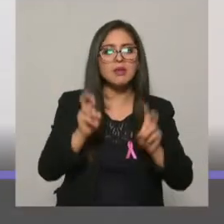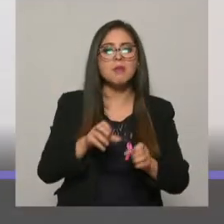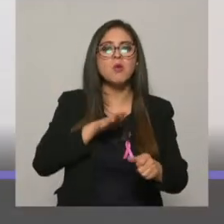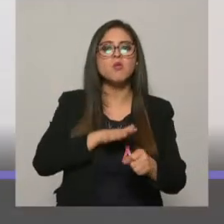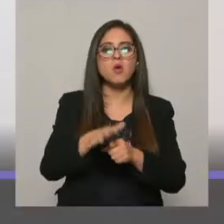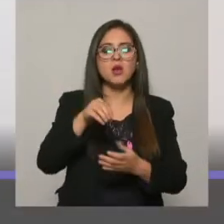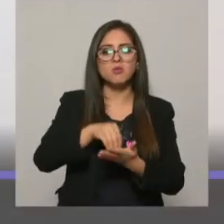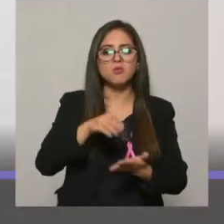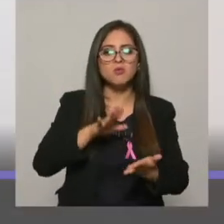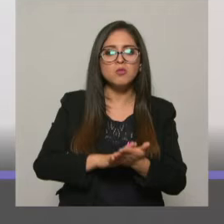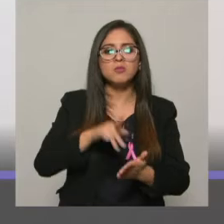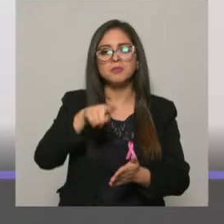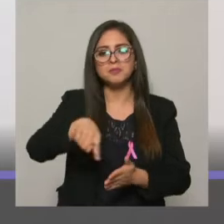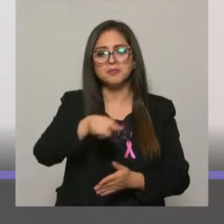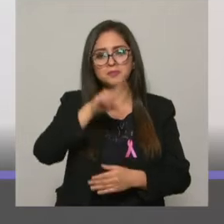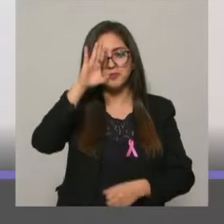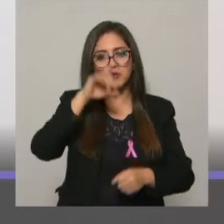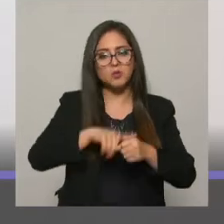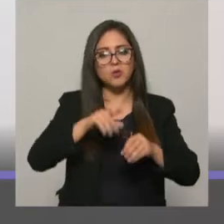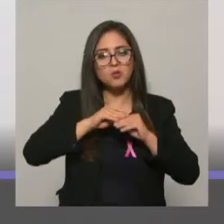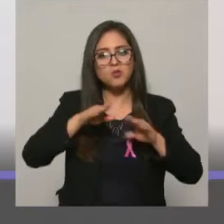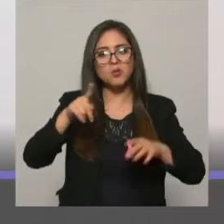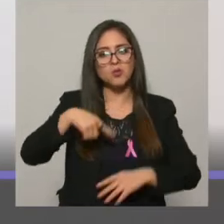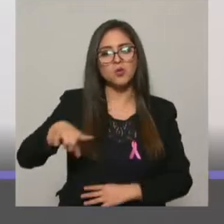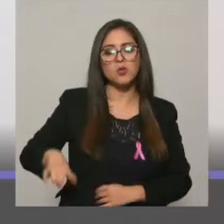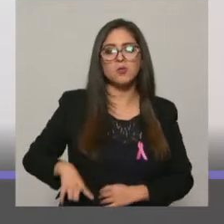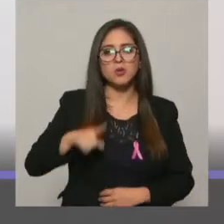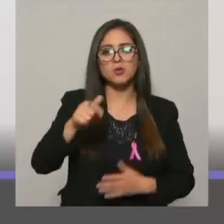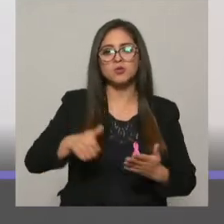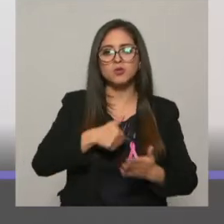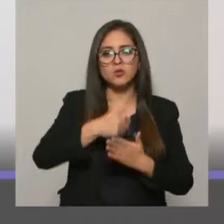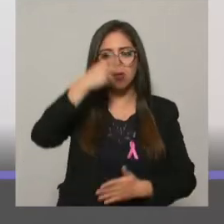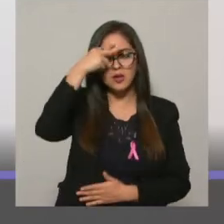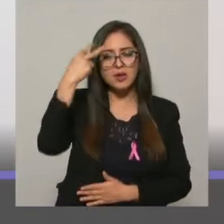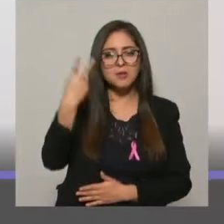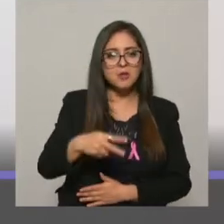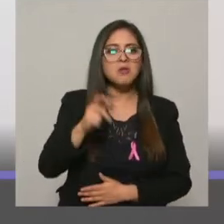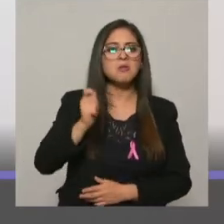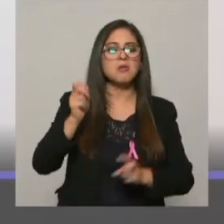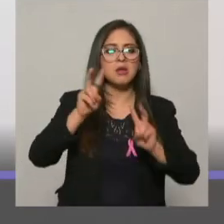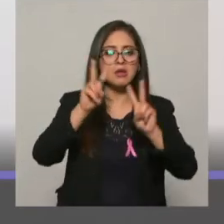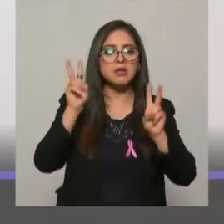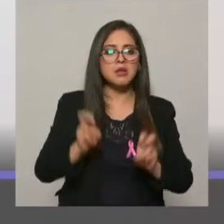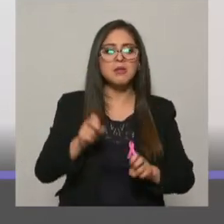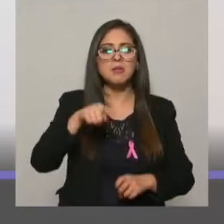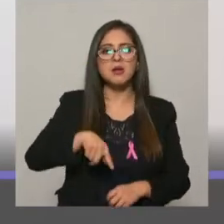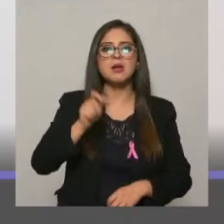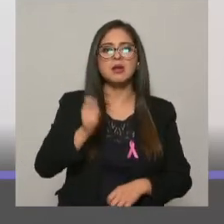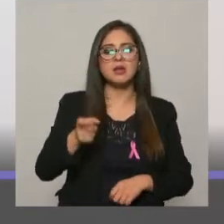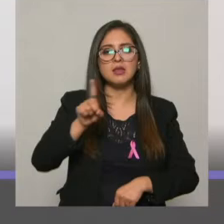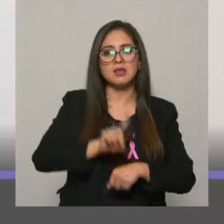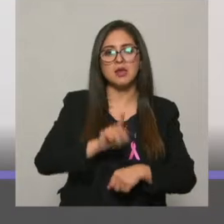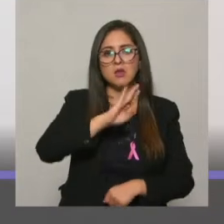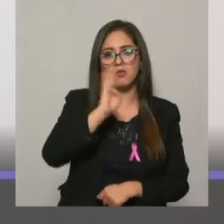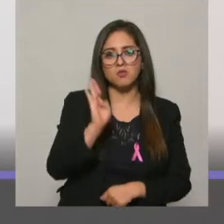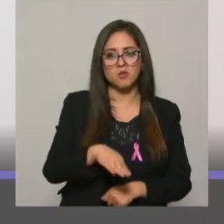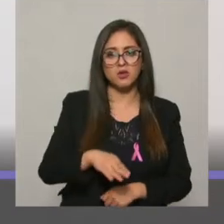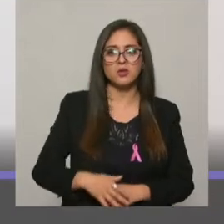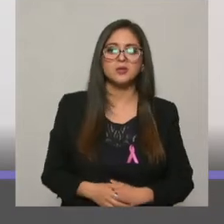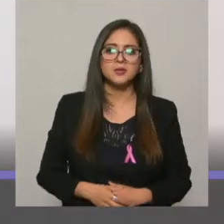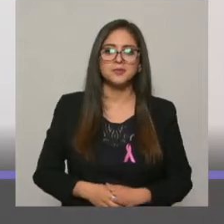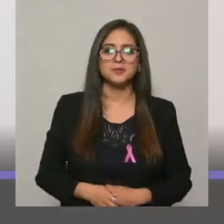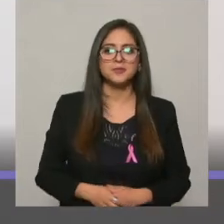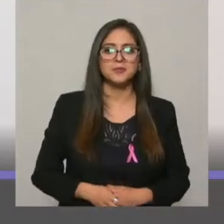agenda cultural, la oferta cultural que ofrece el gobierno de la Ciudad de México en el marco de esta fiesta de Día de Muertos. Argel, hola,